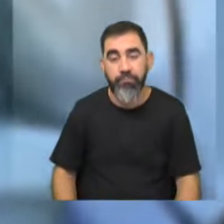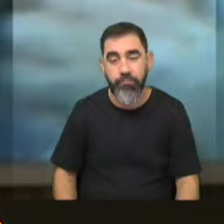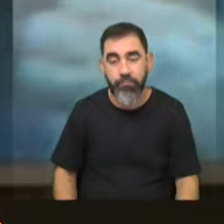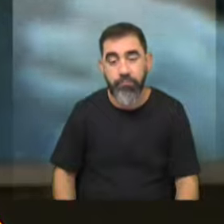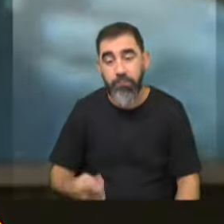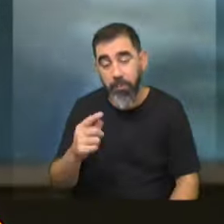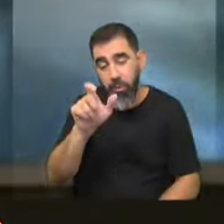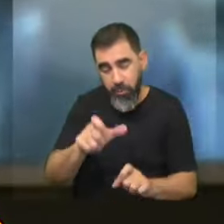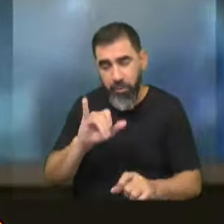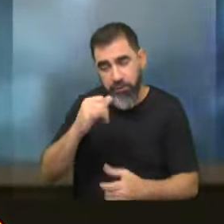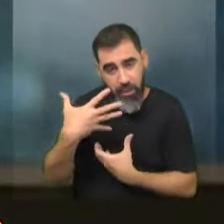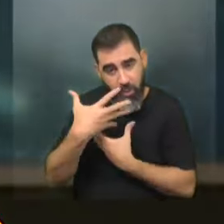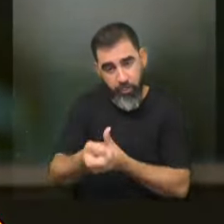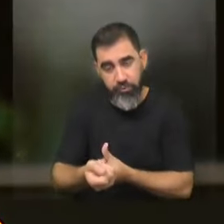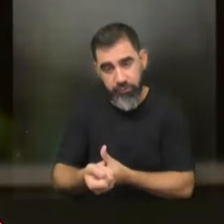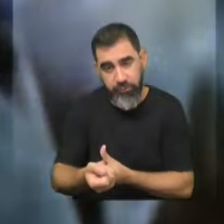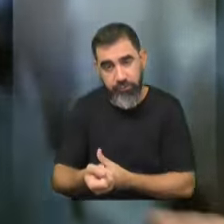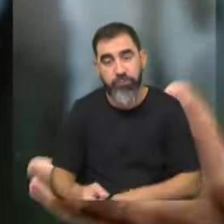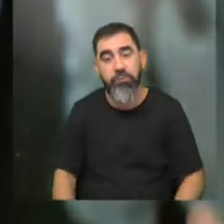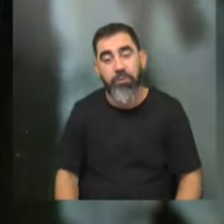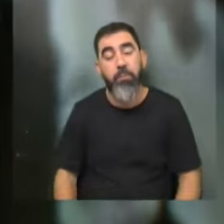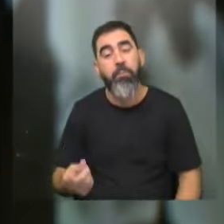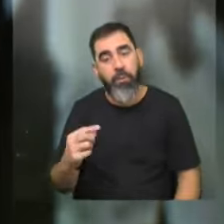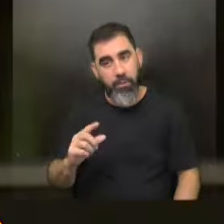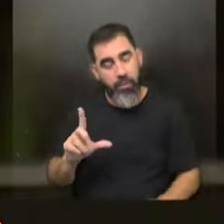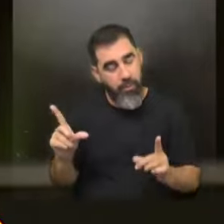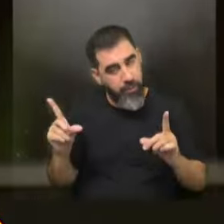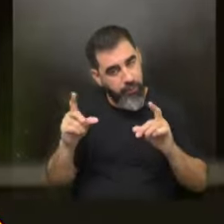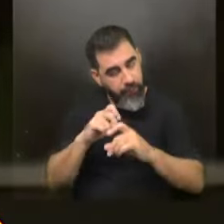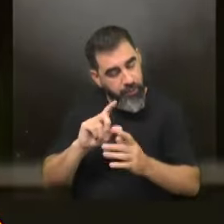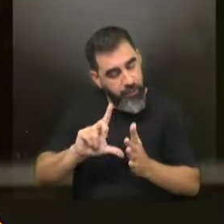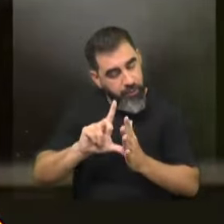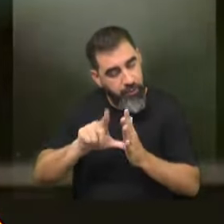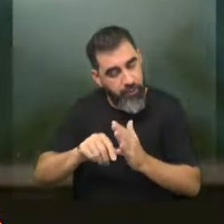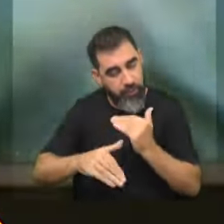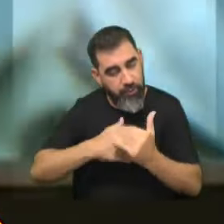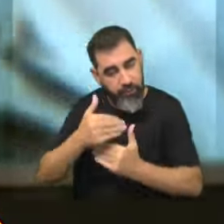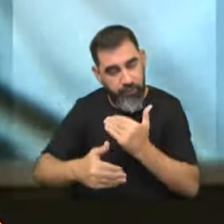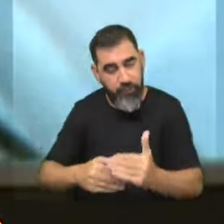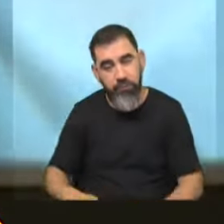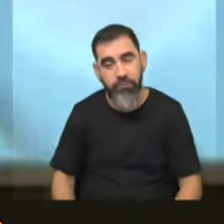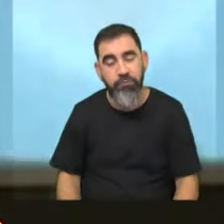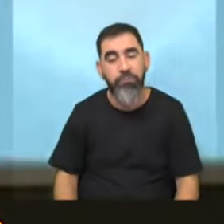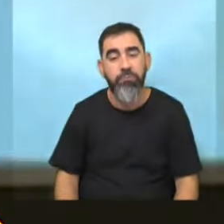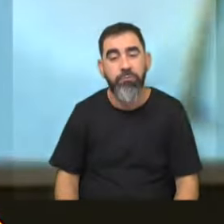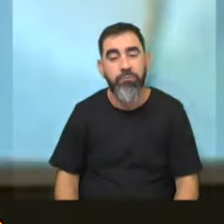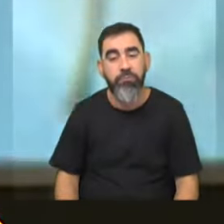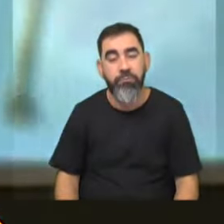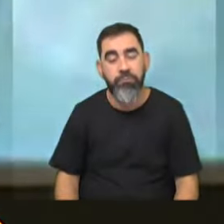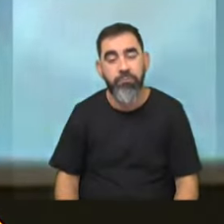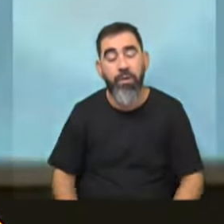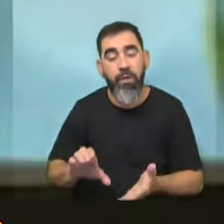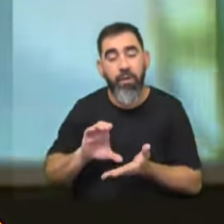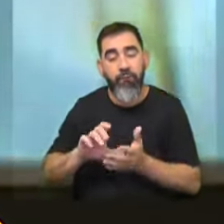sí. Que se sí, sumó. Pero, y si querés, pero lentamente, nombrar, ¿no? Digamos, claro, es mucho más lento, claro, el proceso acá, sí, que en un país donde los inversores